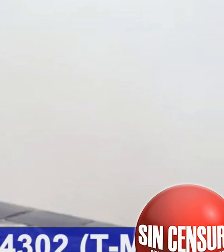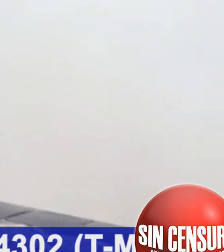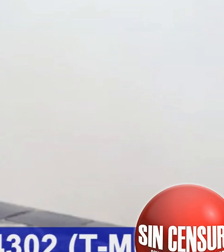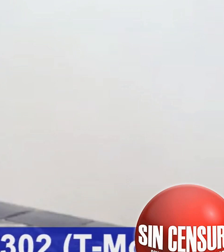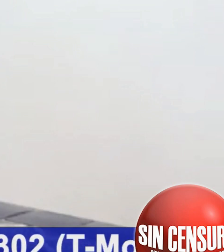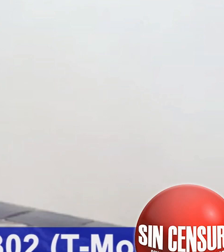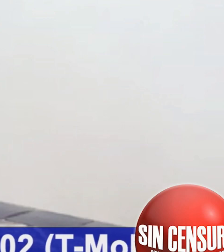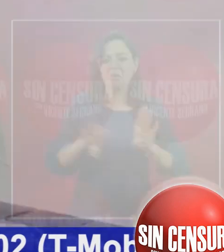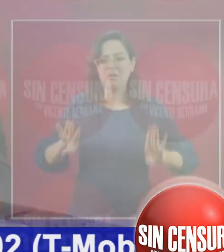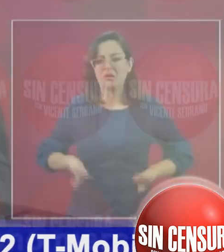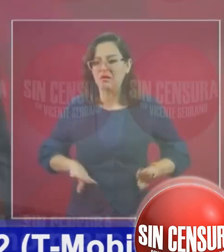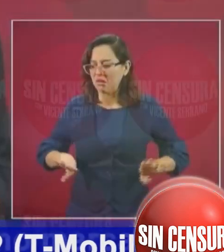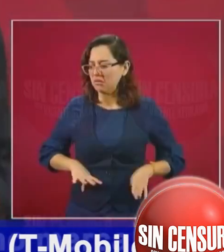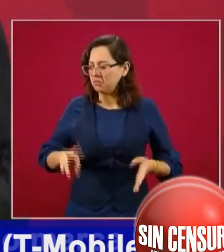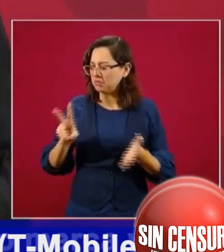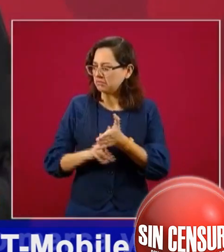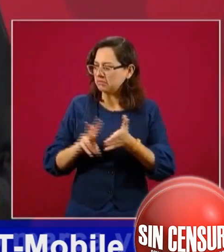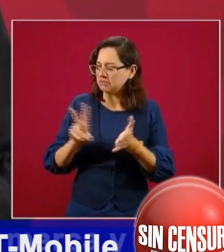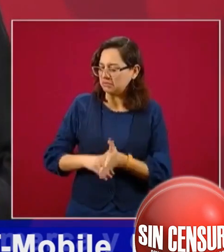dice.